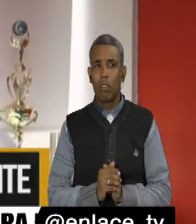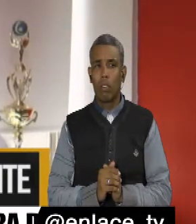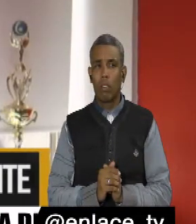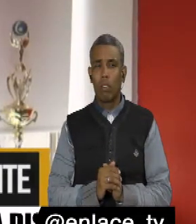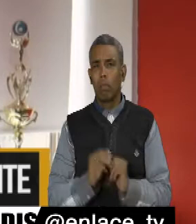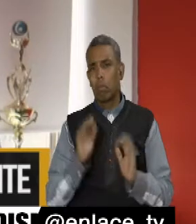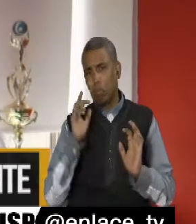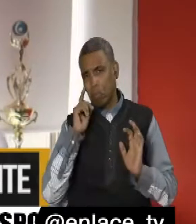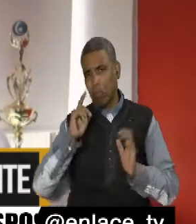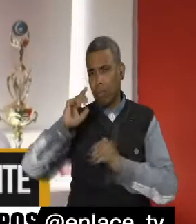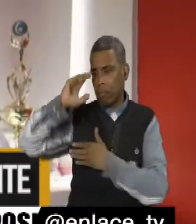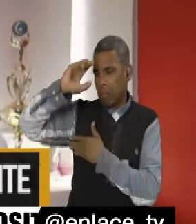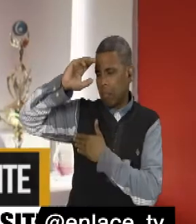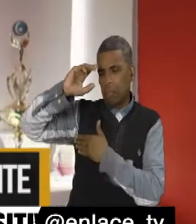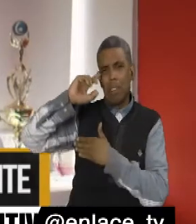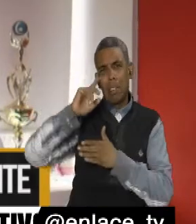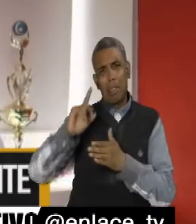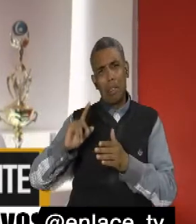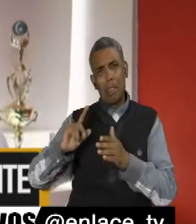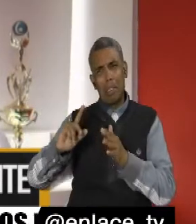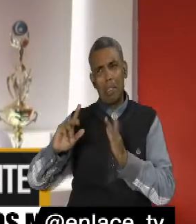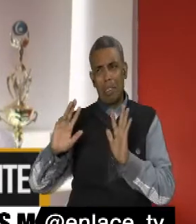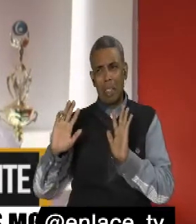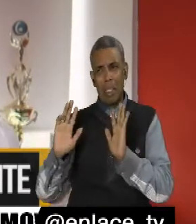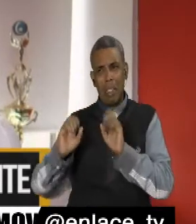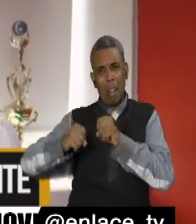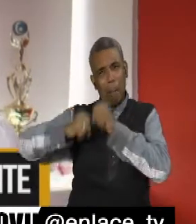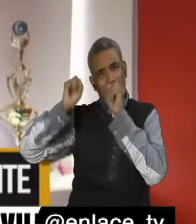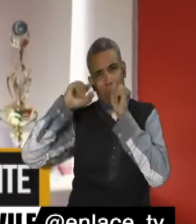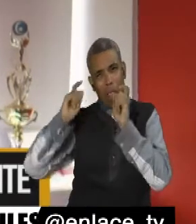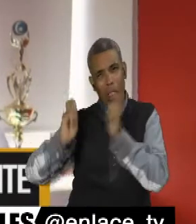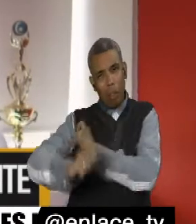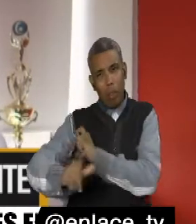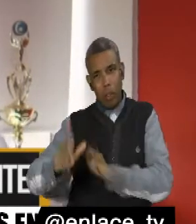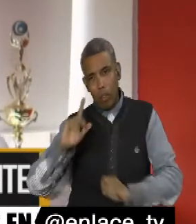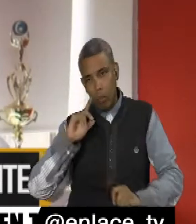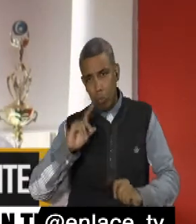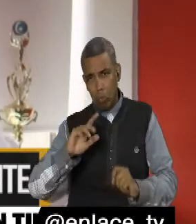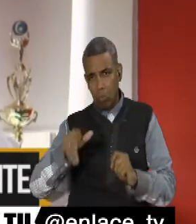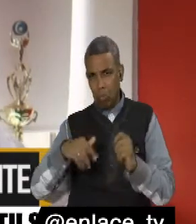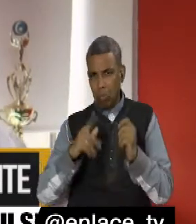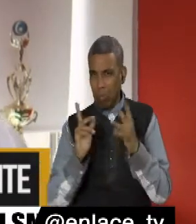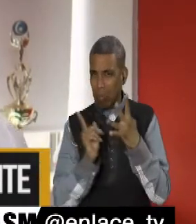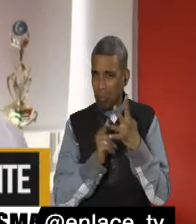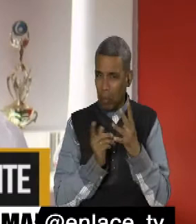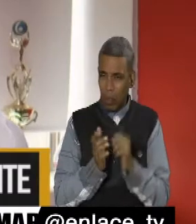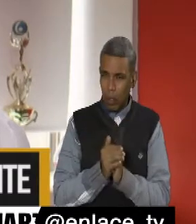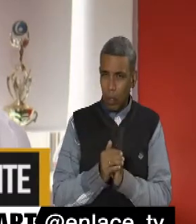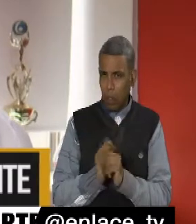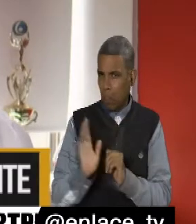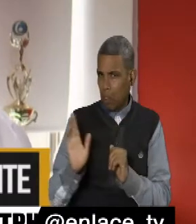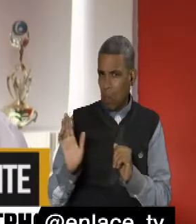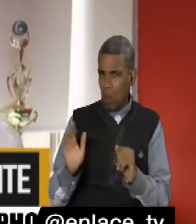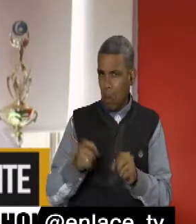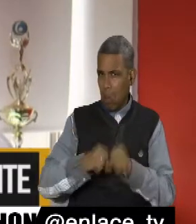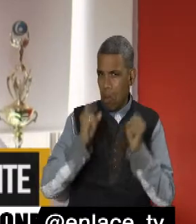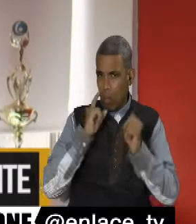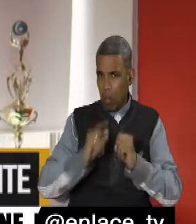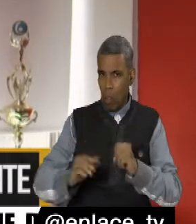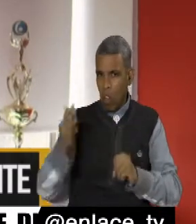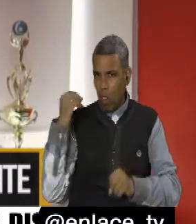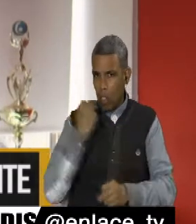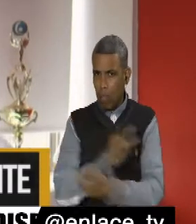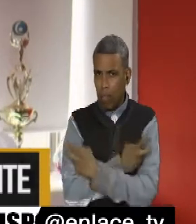grado y un trauma abdominal que fue escaneado el día de ayer con imágenes y afortunadamente no representó